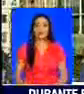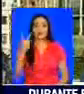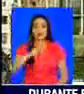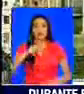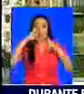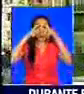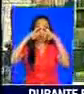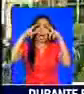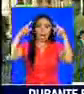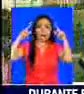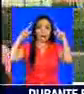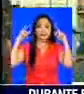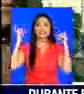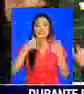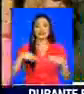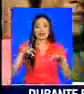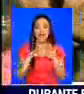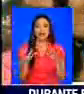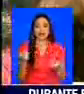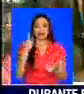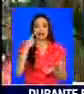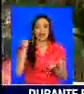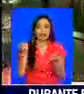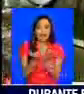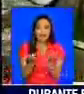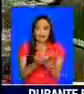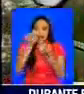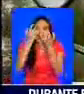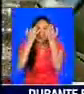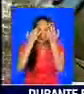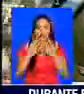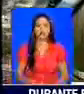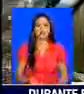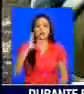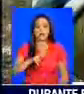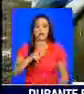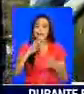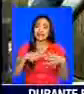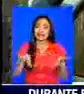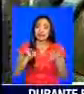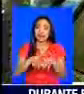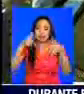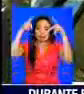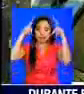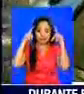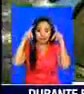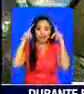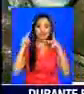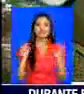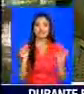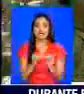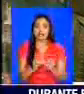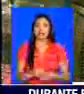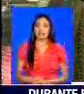gafas protectoras, además del frío, las basuras que te pueden llegar ahí. Y sobre todo, lo que no nos debe faltar es el uso del casco respectivamente,